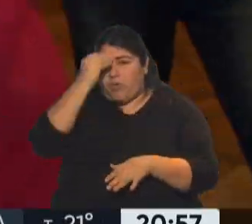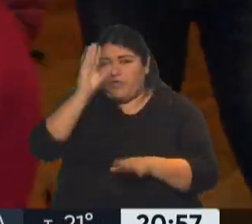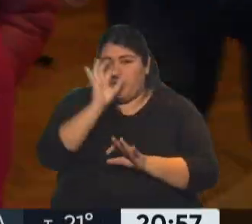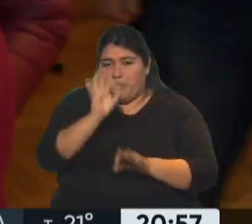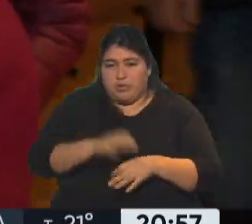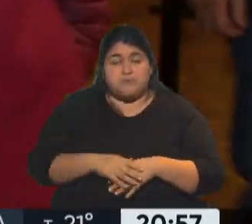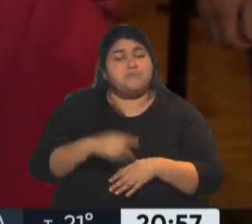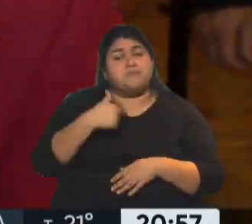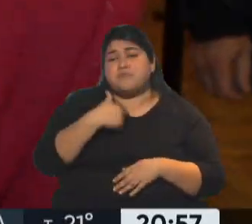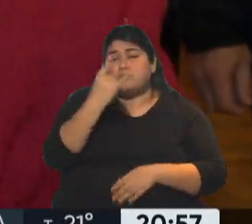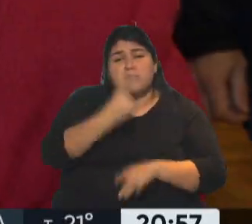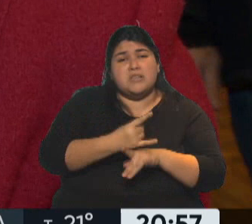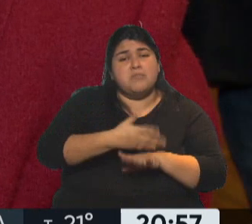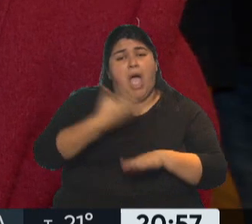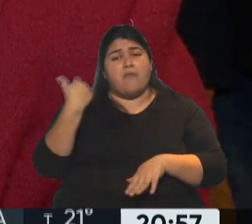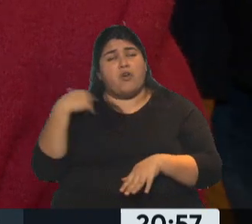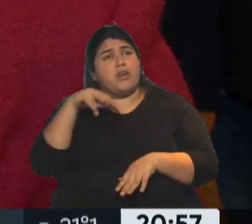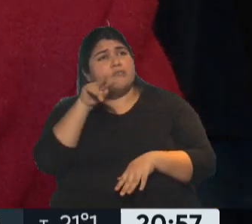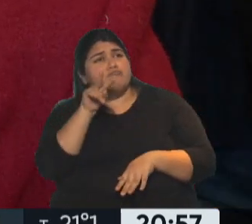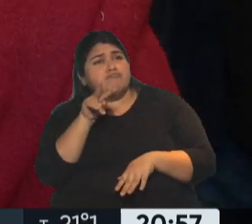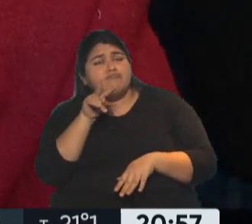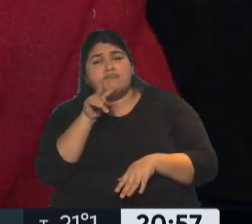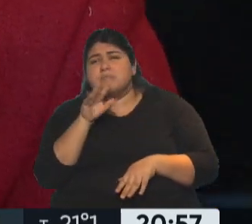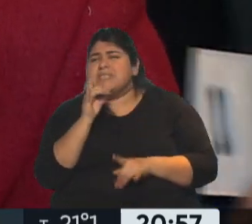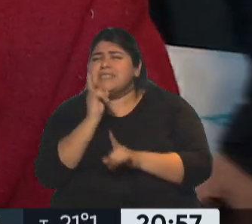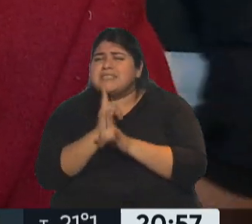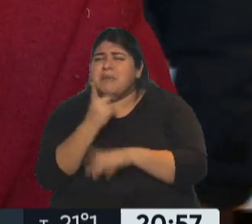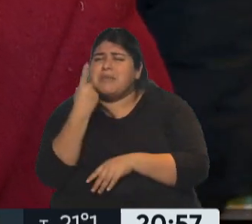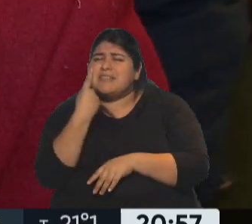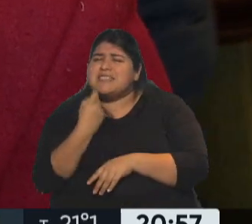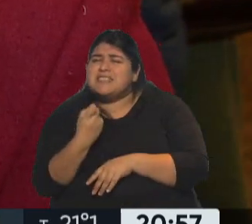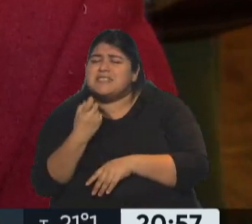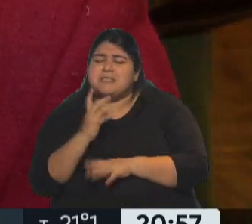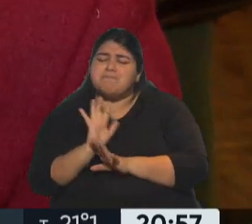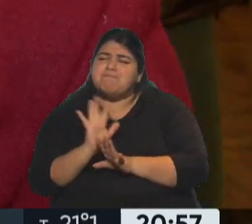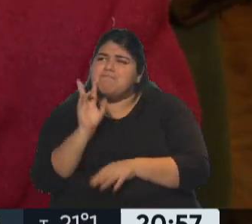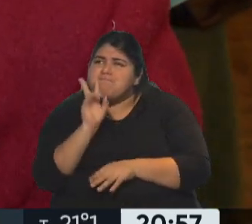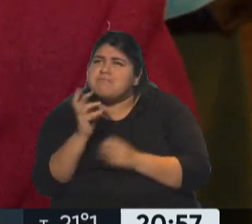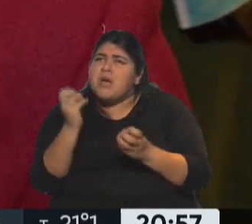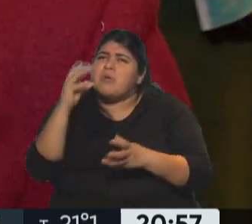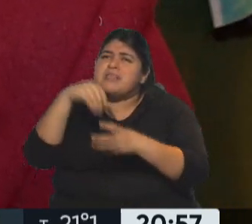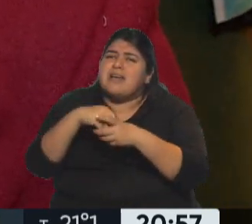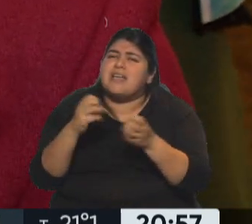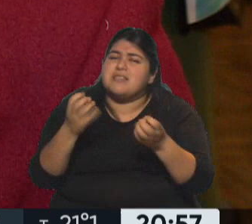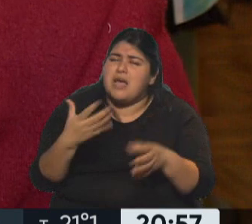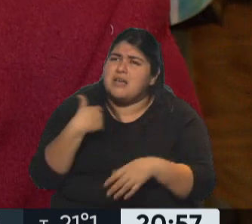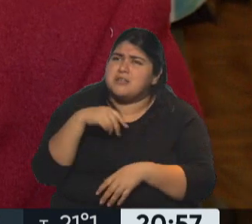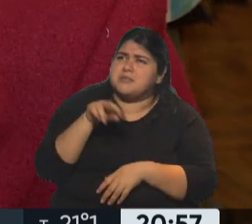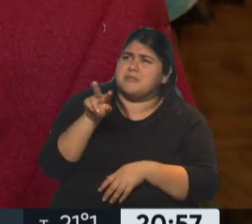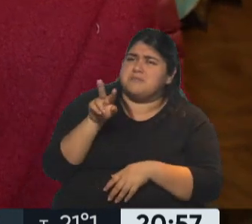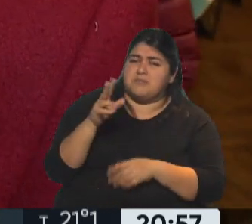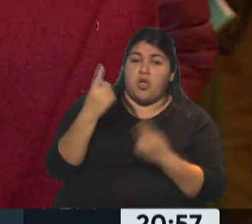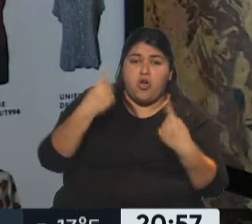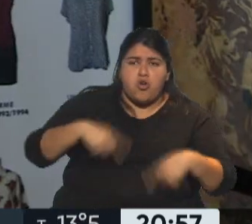afuera y estaba muy triste por ver cómo estaba, porque es muy difícil que se arreglen